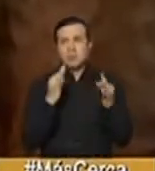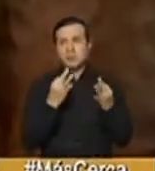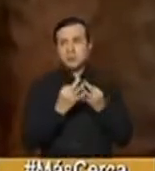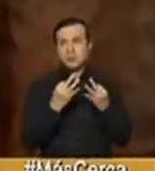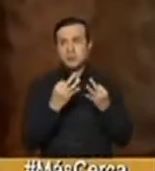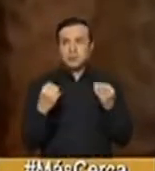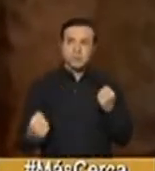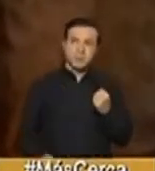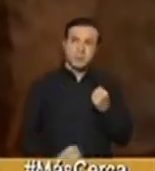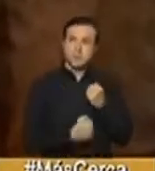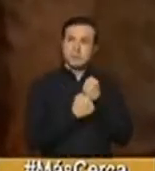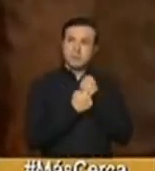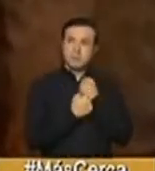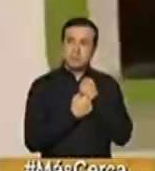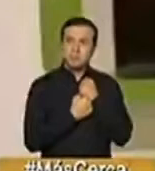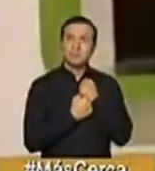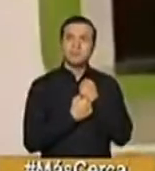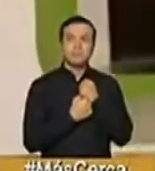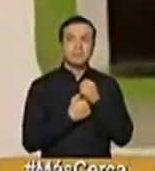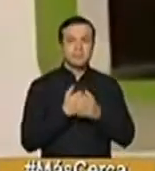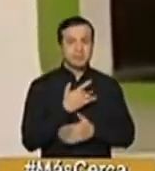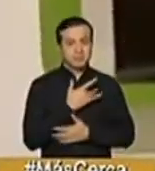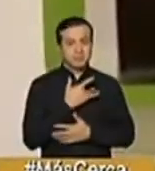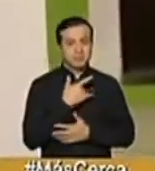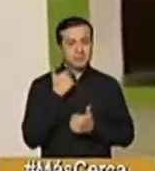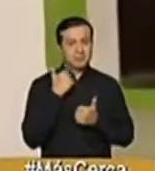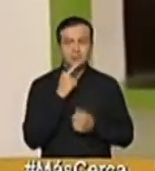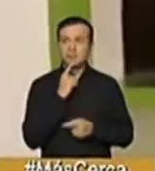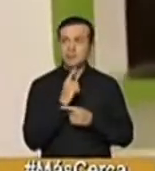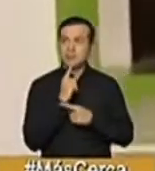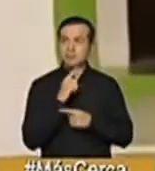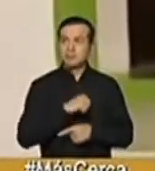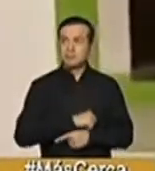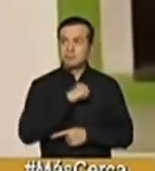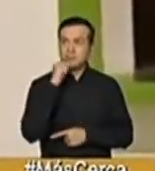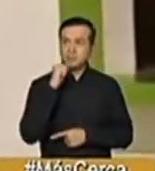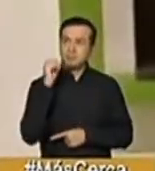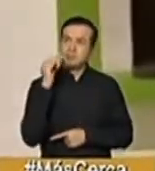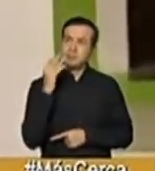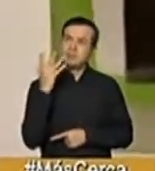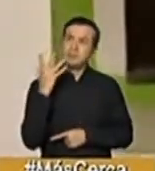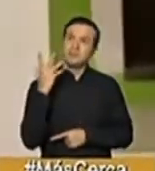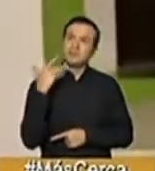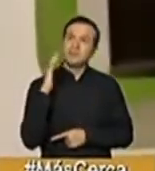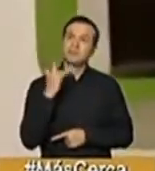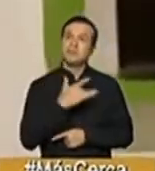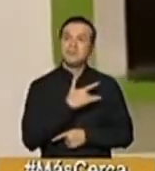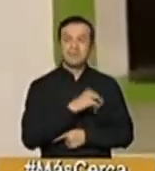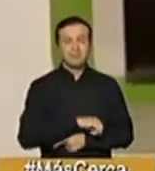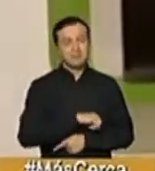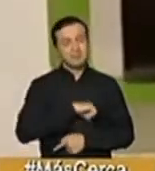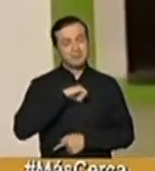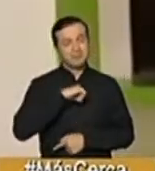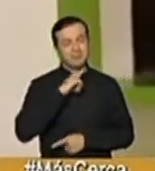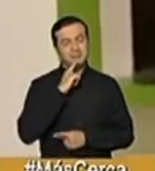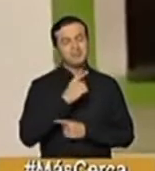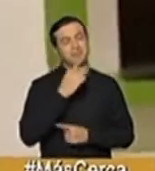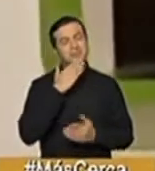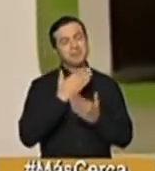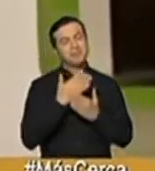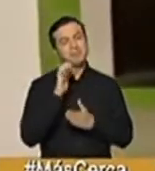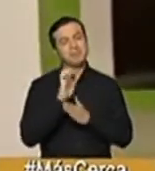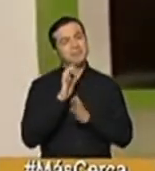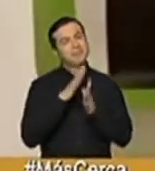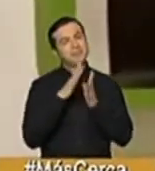me apoyó y mi profesor también. Me siento muy bien por obtener esta medalla y a la misma vez muy orgulloso. Y gracias a mi Ecuador